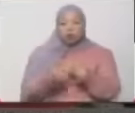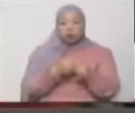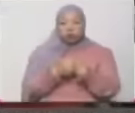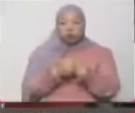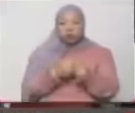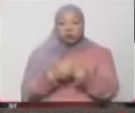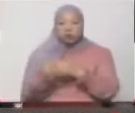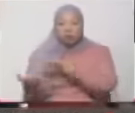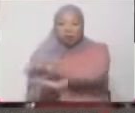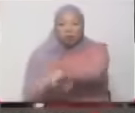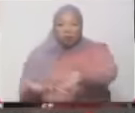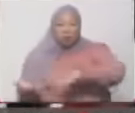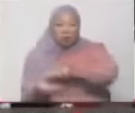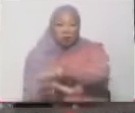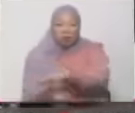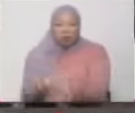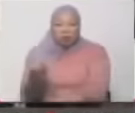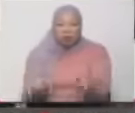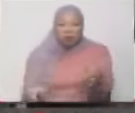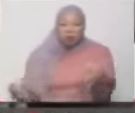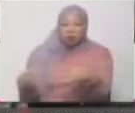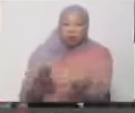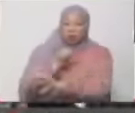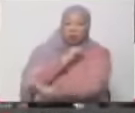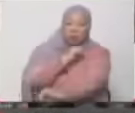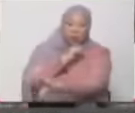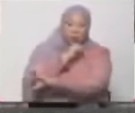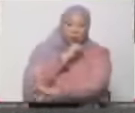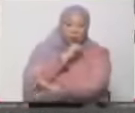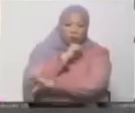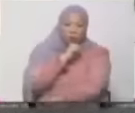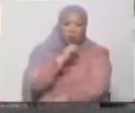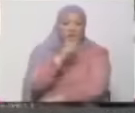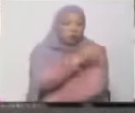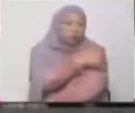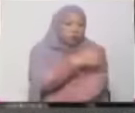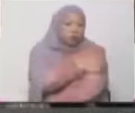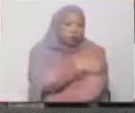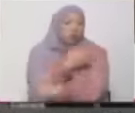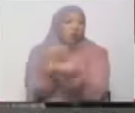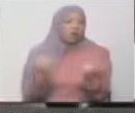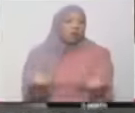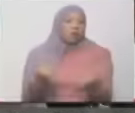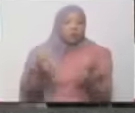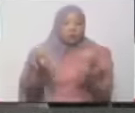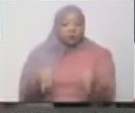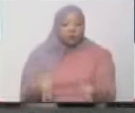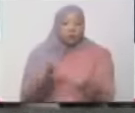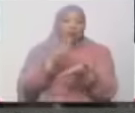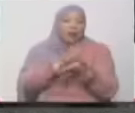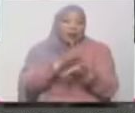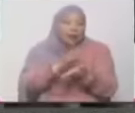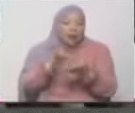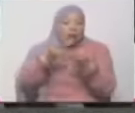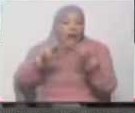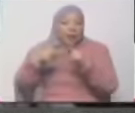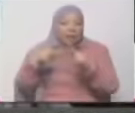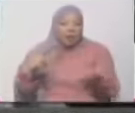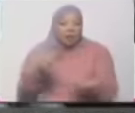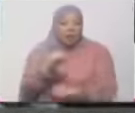brote violento fascista, de los comanditos fascistas, y luego de que se ha consolidado la estabilidad, la